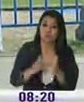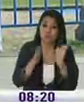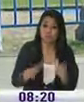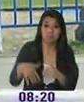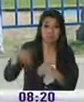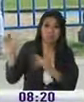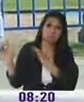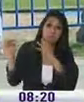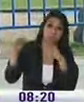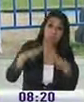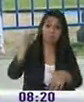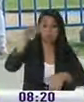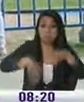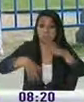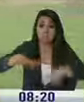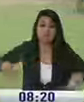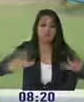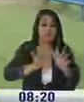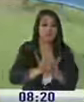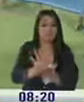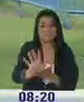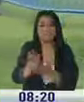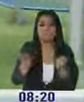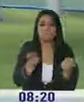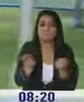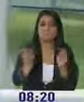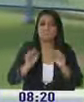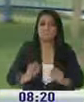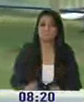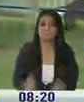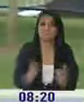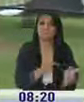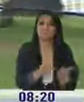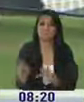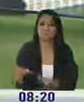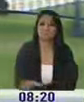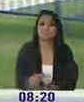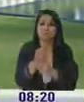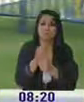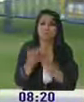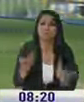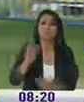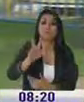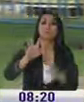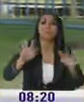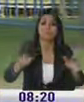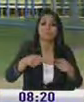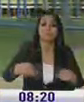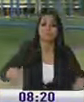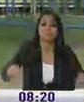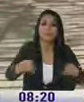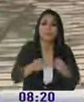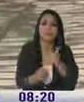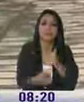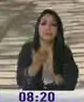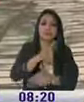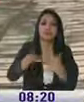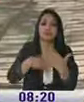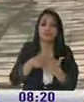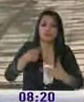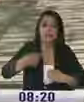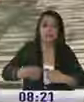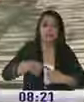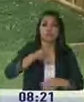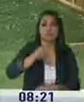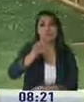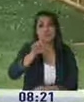que se metían a las piletas. Estas medidas de seguridad se aplicarán en 39 piletas en toda la ciudad, 21 ubicadas